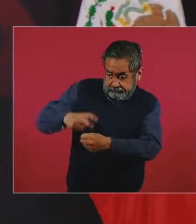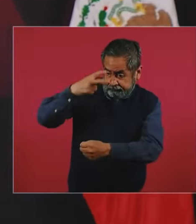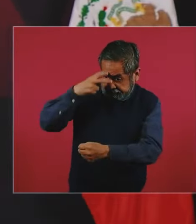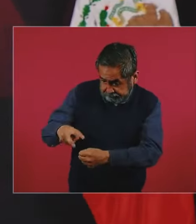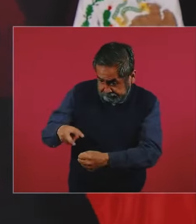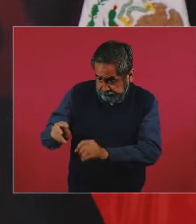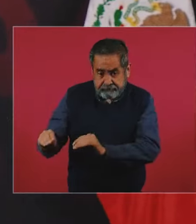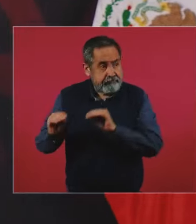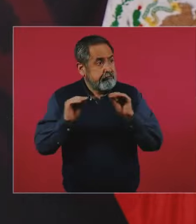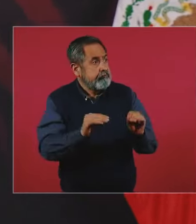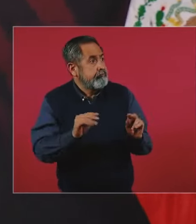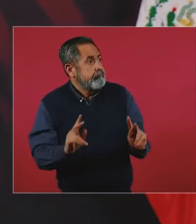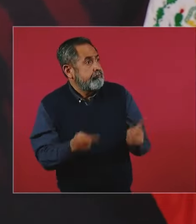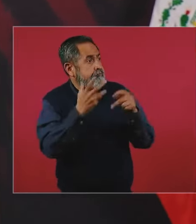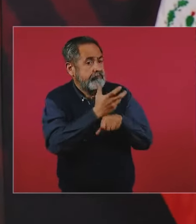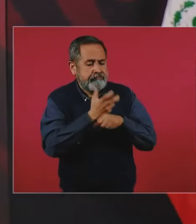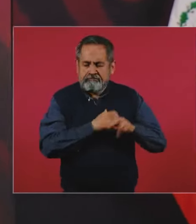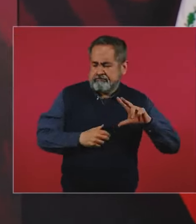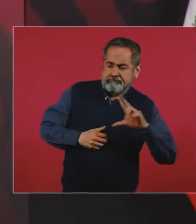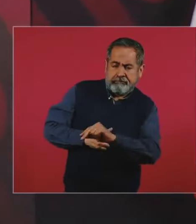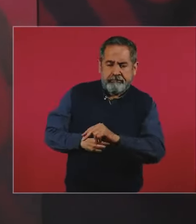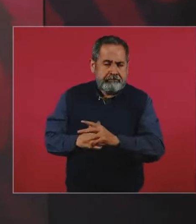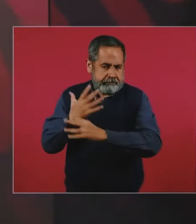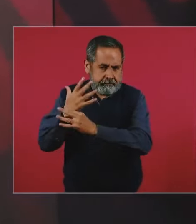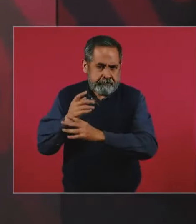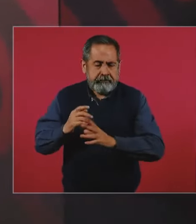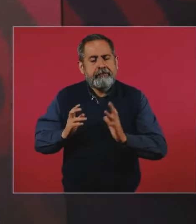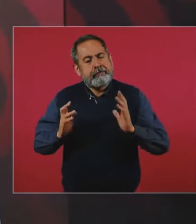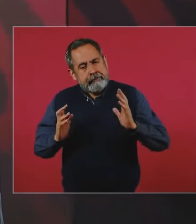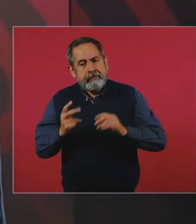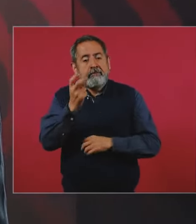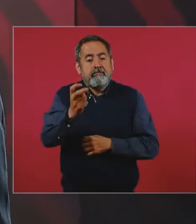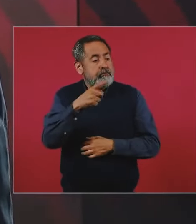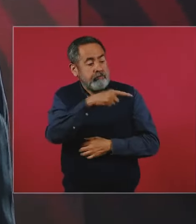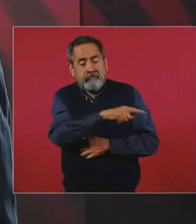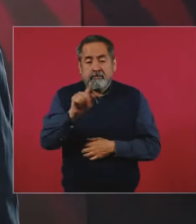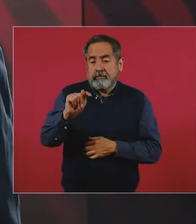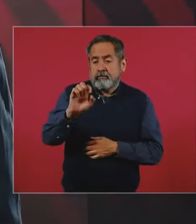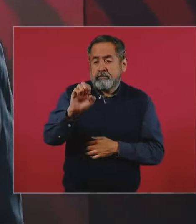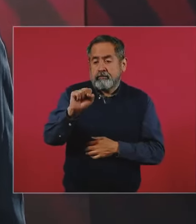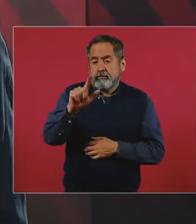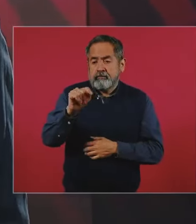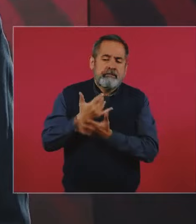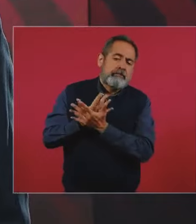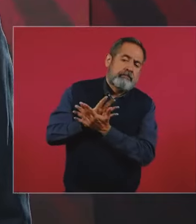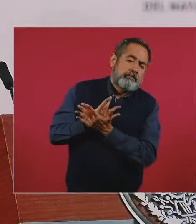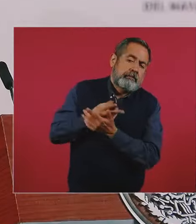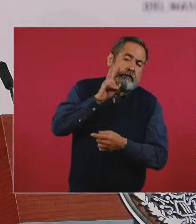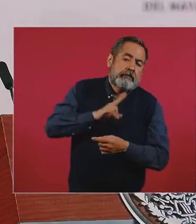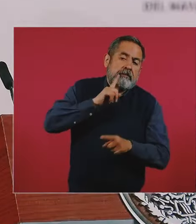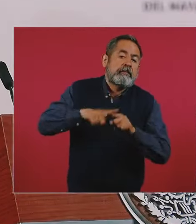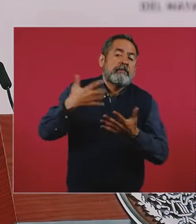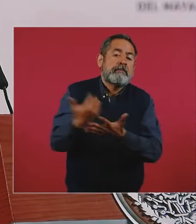que se produzcan en México, en Estados Unidos, pues quieren esperar a que pase la elección en Estados